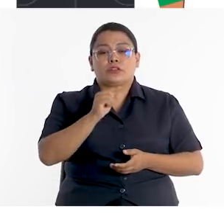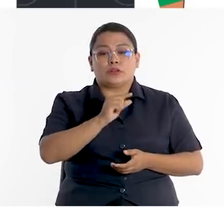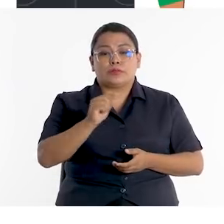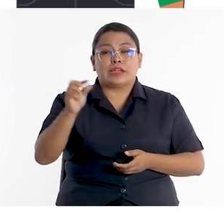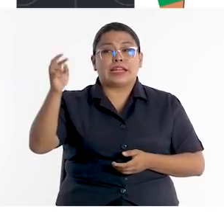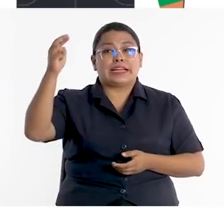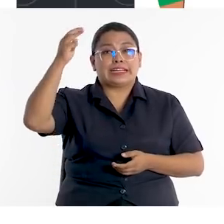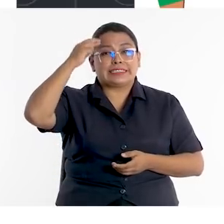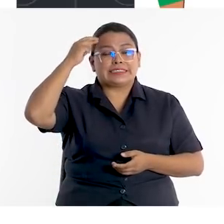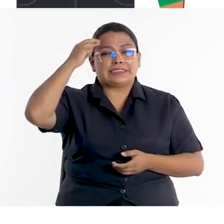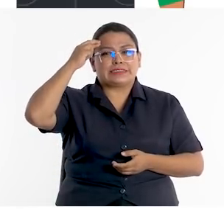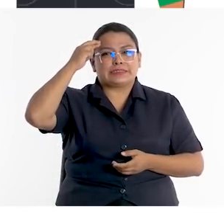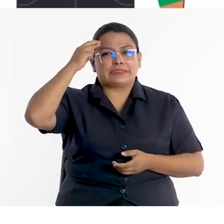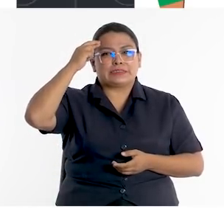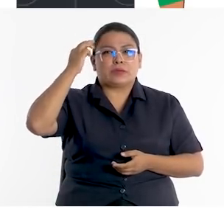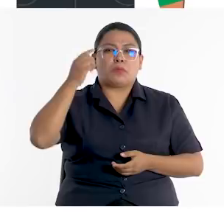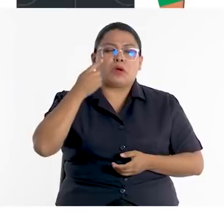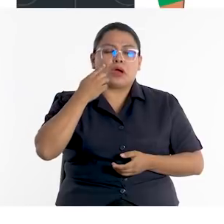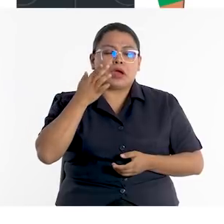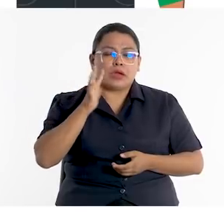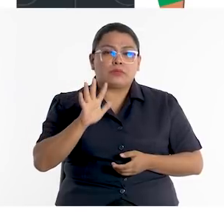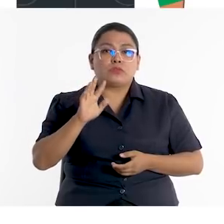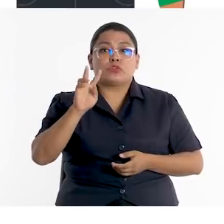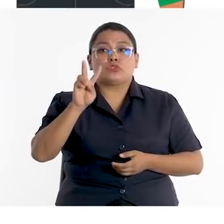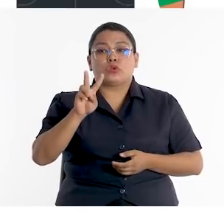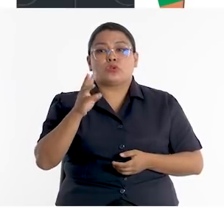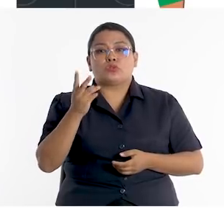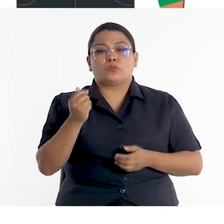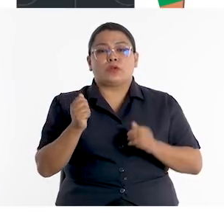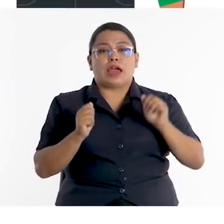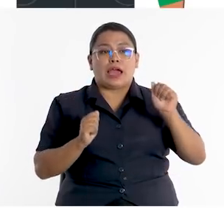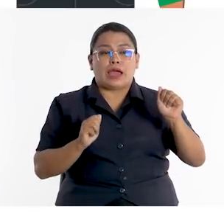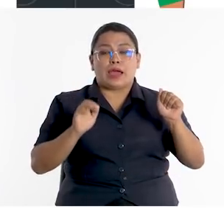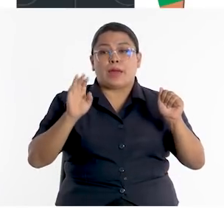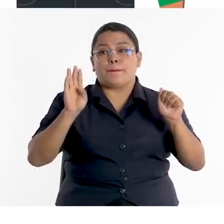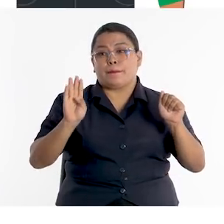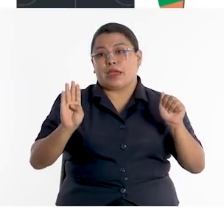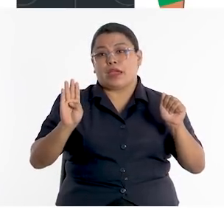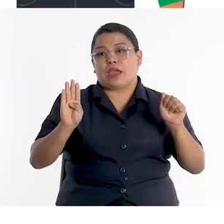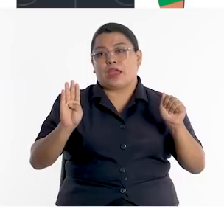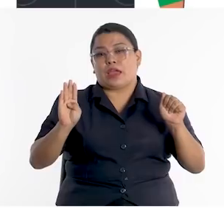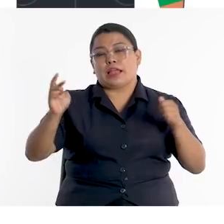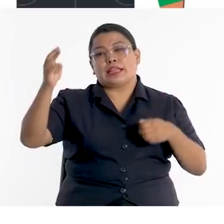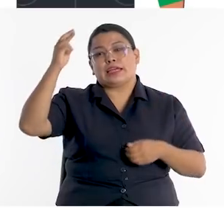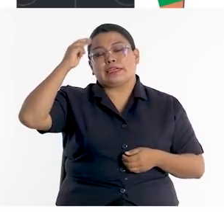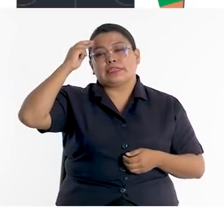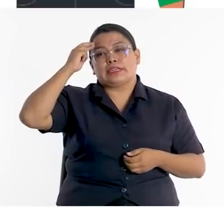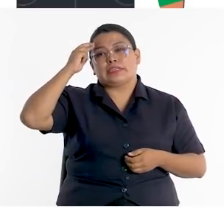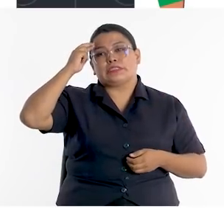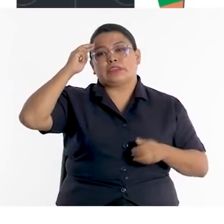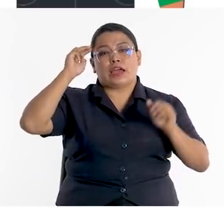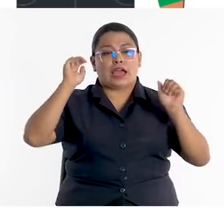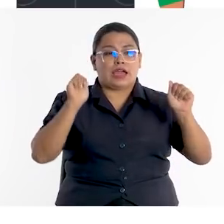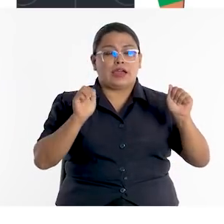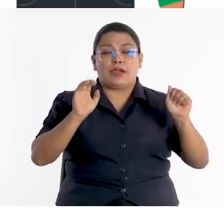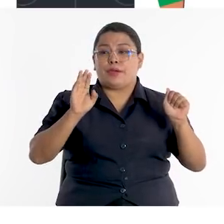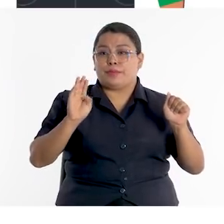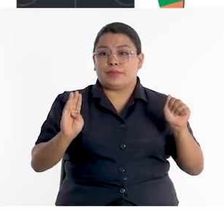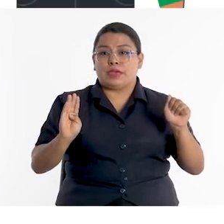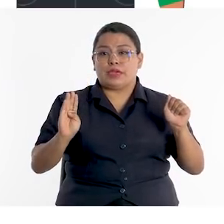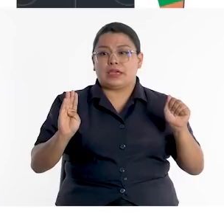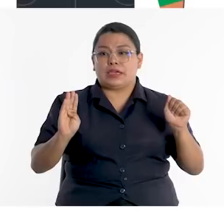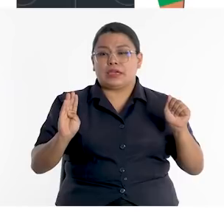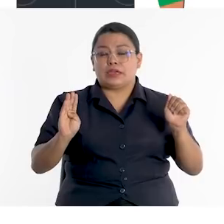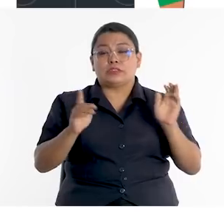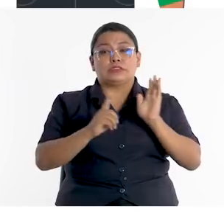razón. Si se tienen dos cantidades, A y B, la razón entre A y B